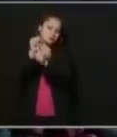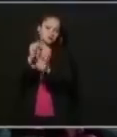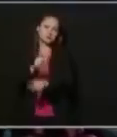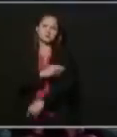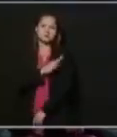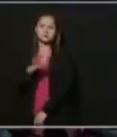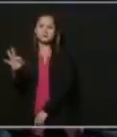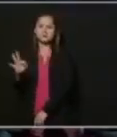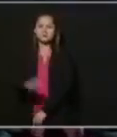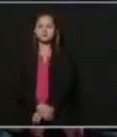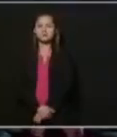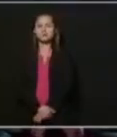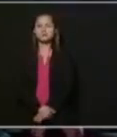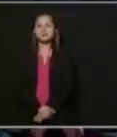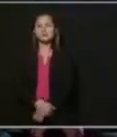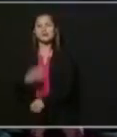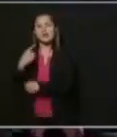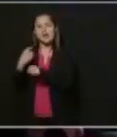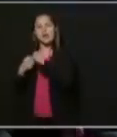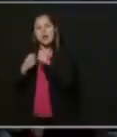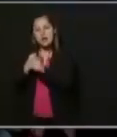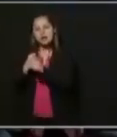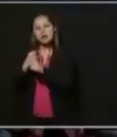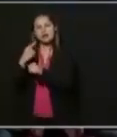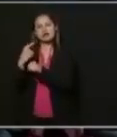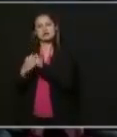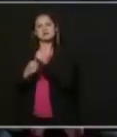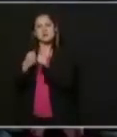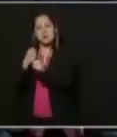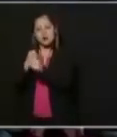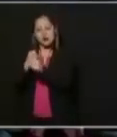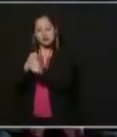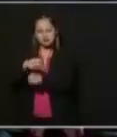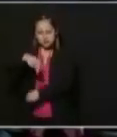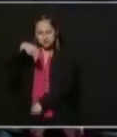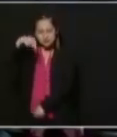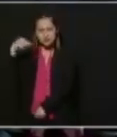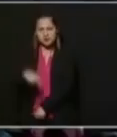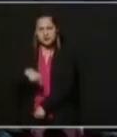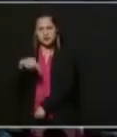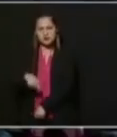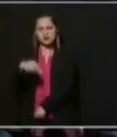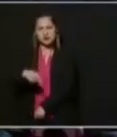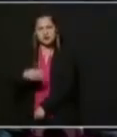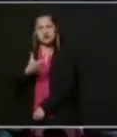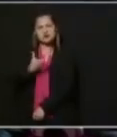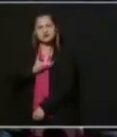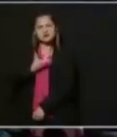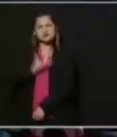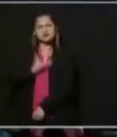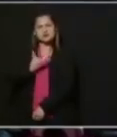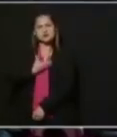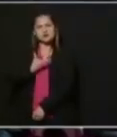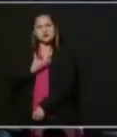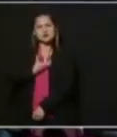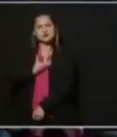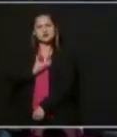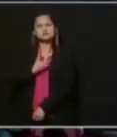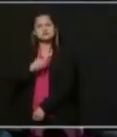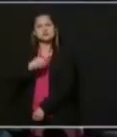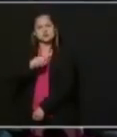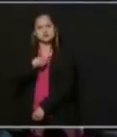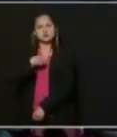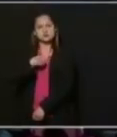y que cada año aquí en el Zócalo voy a cumplir con